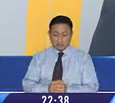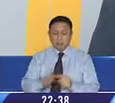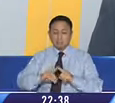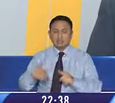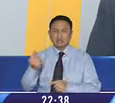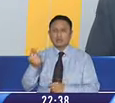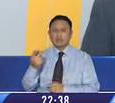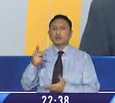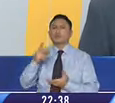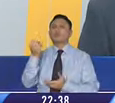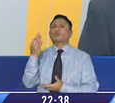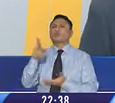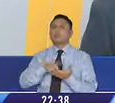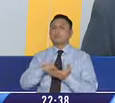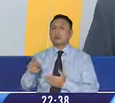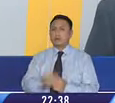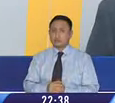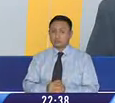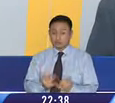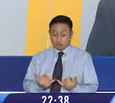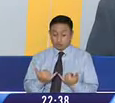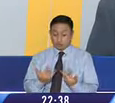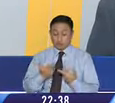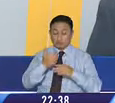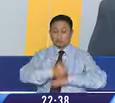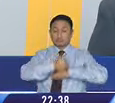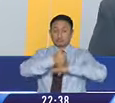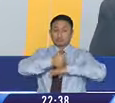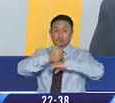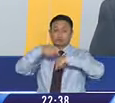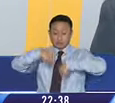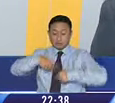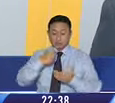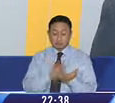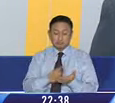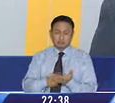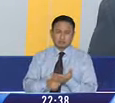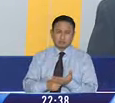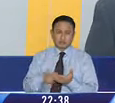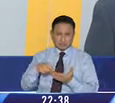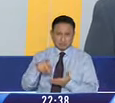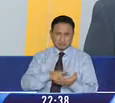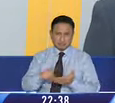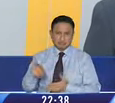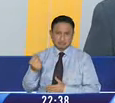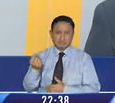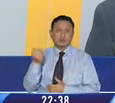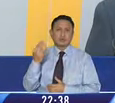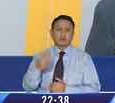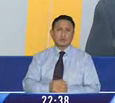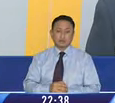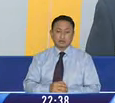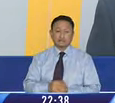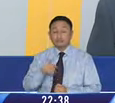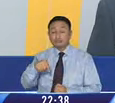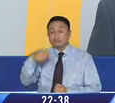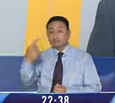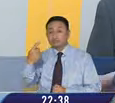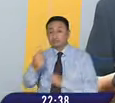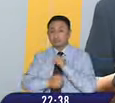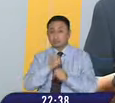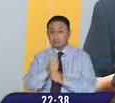monto de la indemnización. En este mismo momento el Tribunal Arbitral está deliberando y probablemente durante el primer trimestre